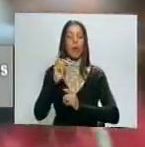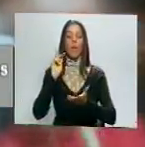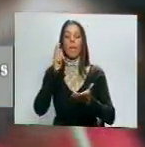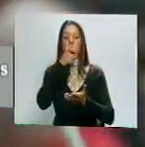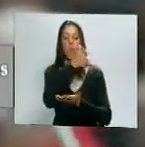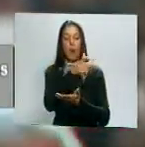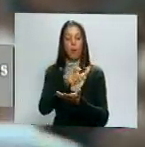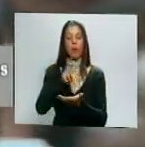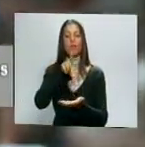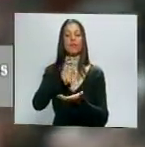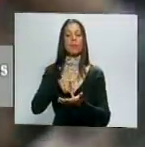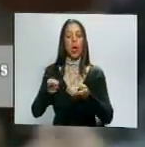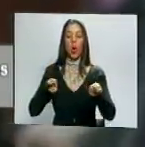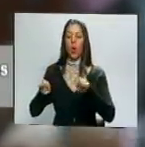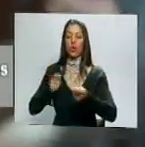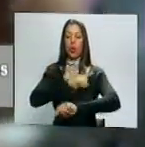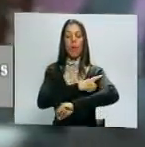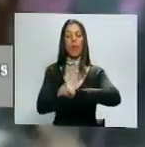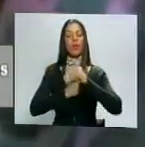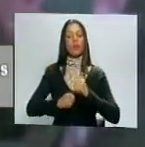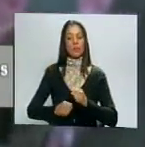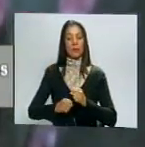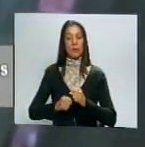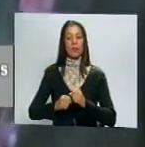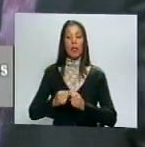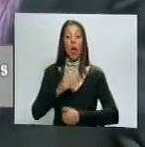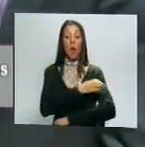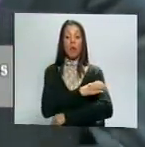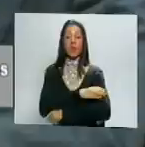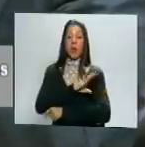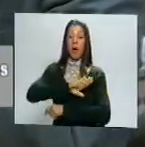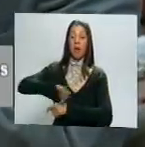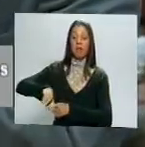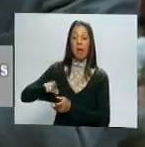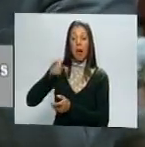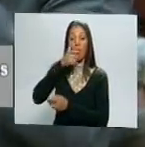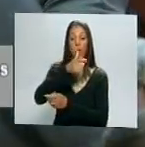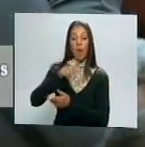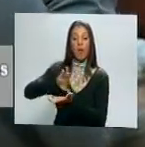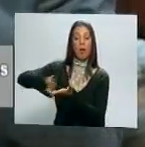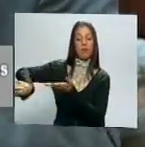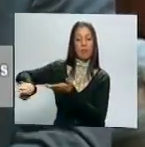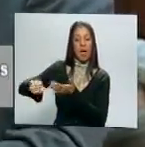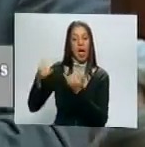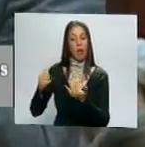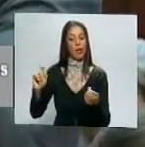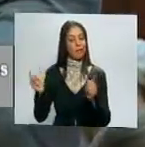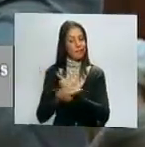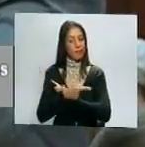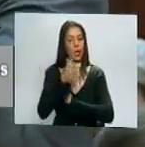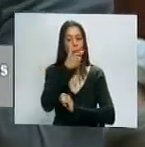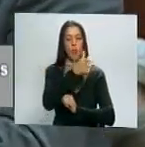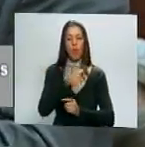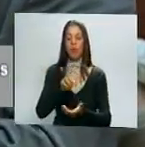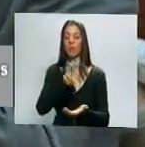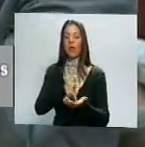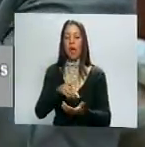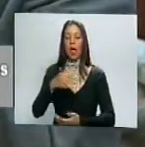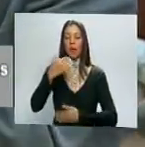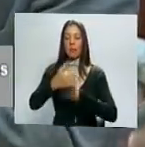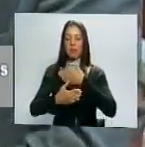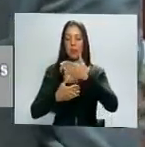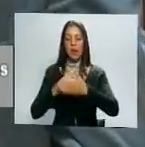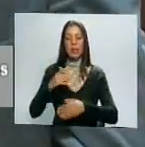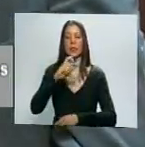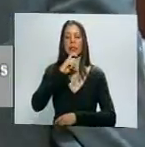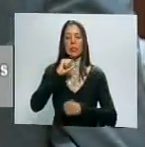de la lucha, de la participación y el protagonismo del pueblo. Estamos conscientes que estamos transitando unos caminos